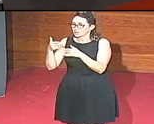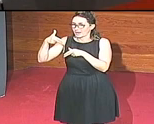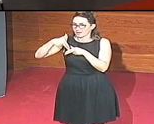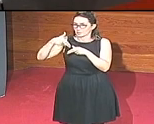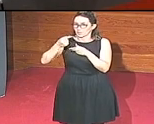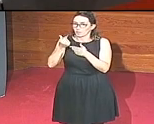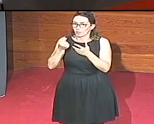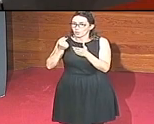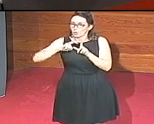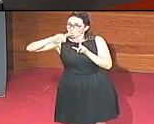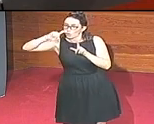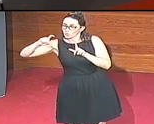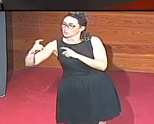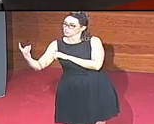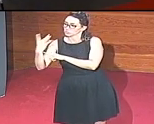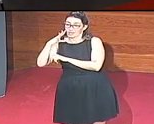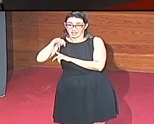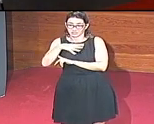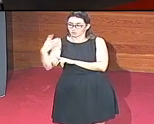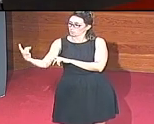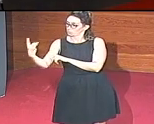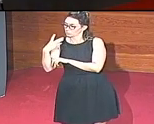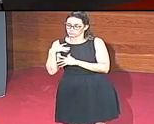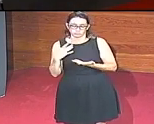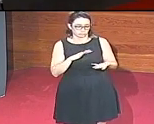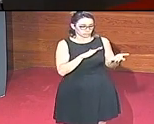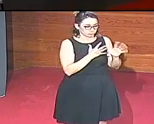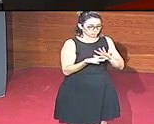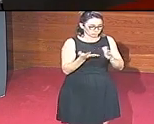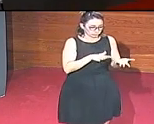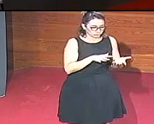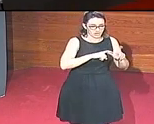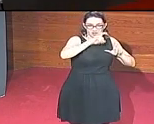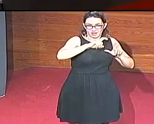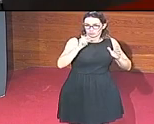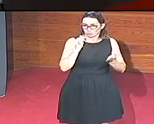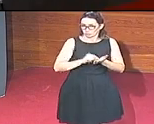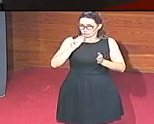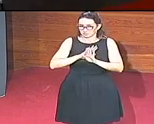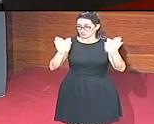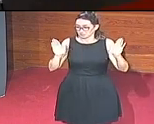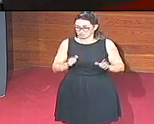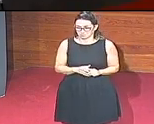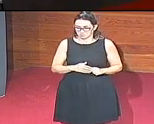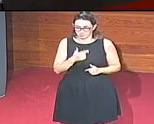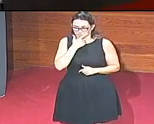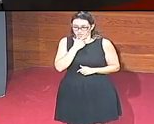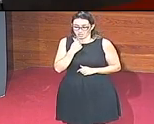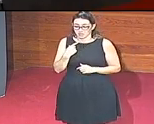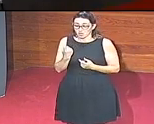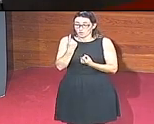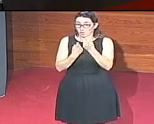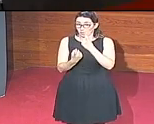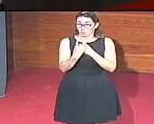te lo pasan en un excel y haces el gráfico este es el típico eso que te pasa en toda la información y tú simplemente